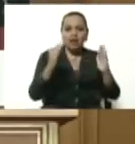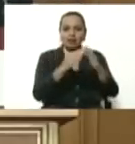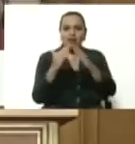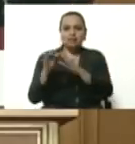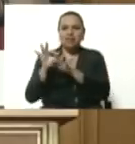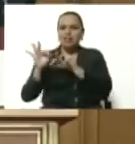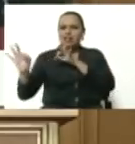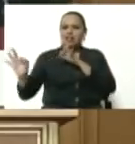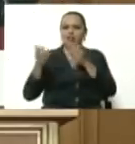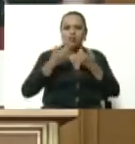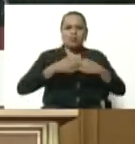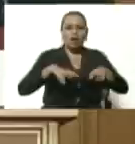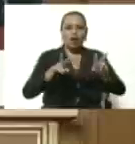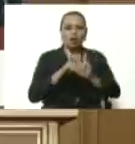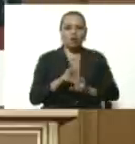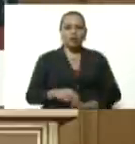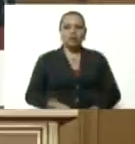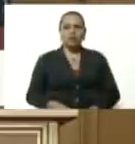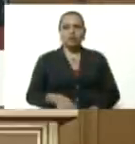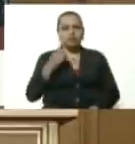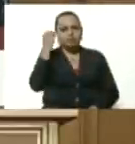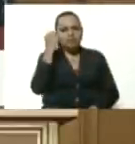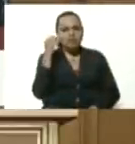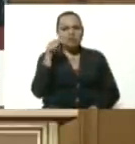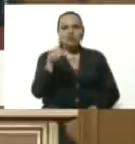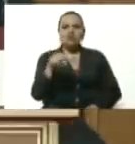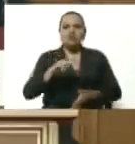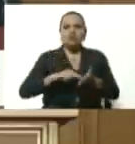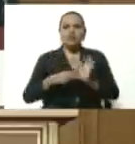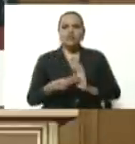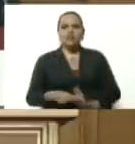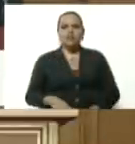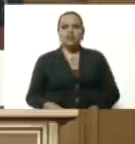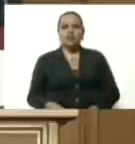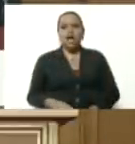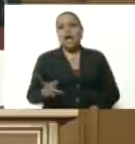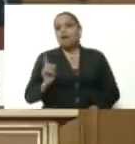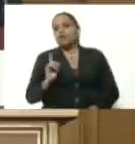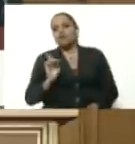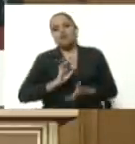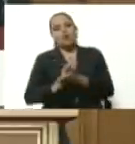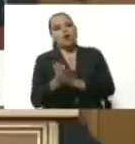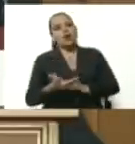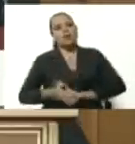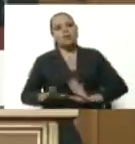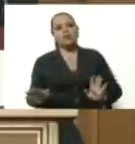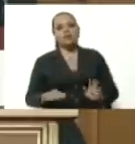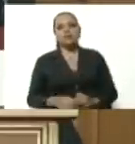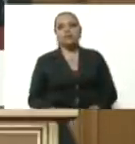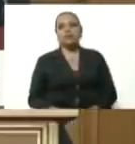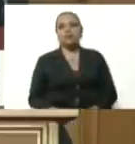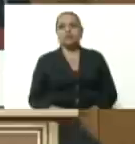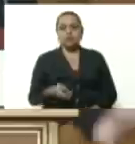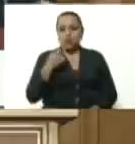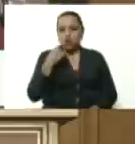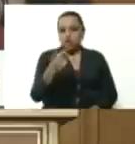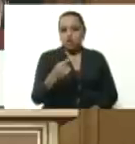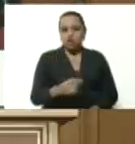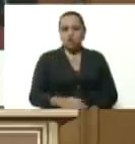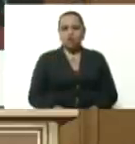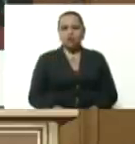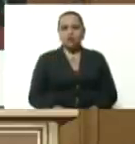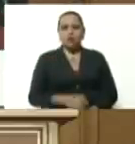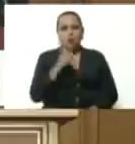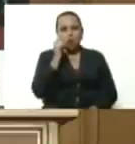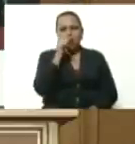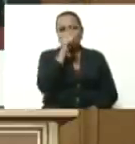nuestros valores. Imagínense lo que eso significa. Nos destruyen. Lo confesó el señor Elliot Abraham. Es para que